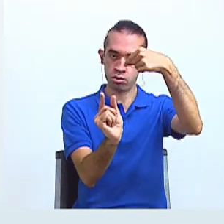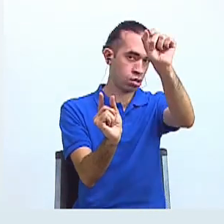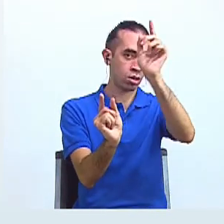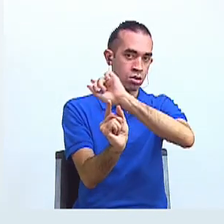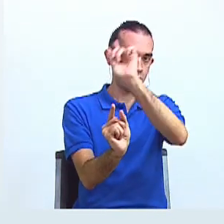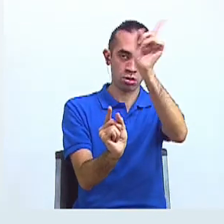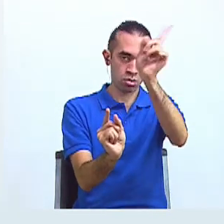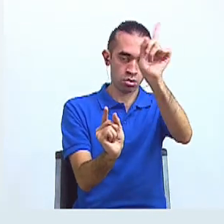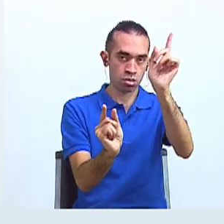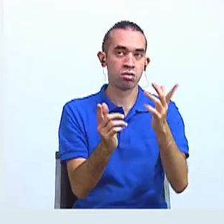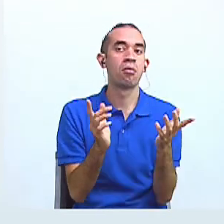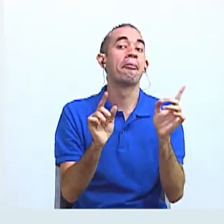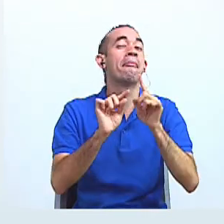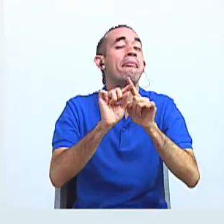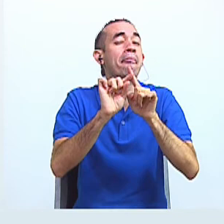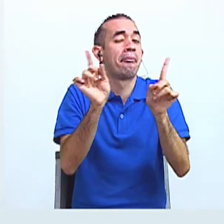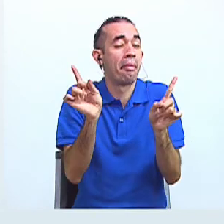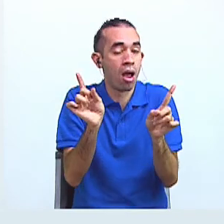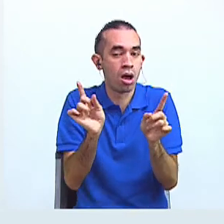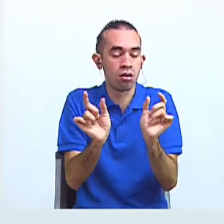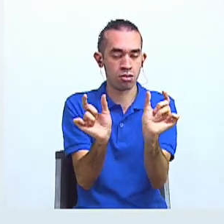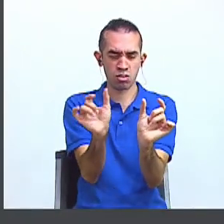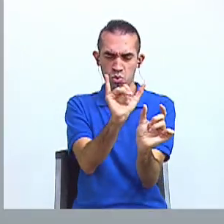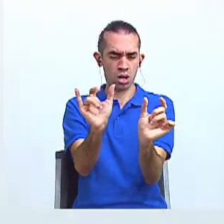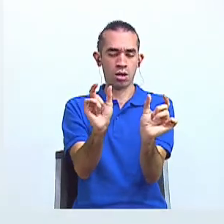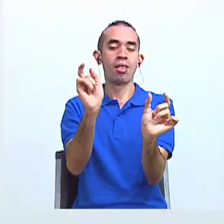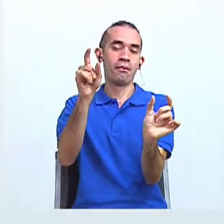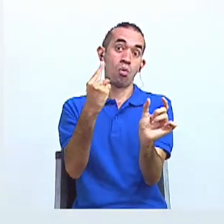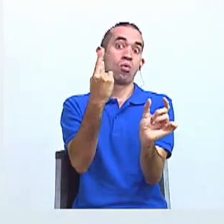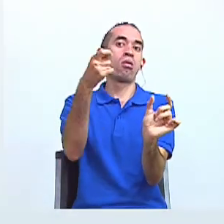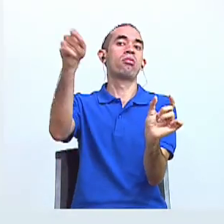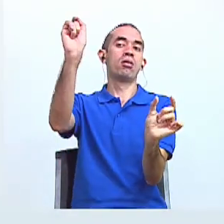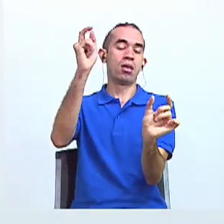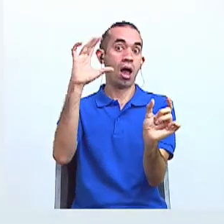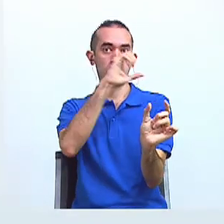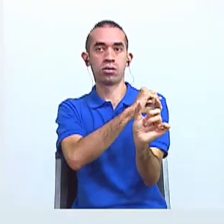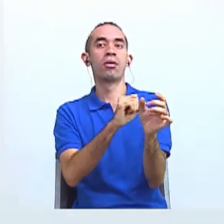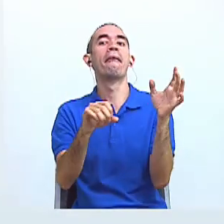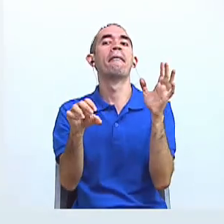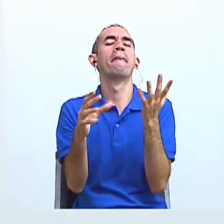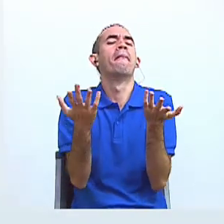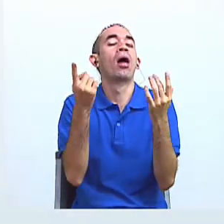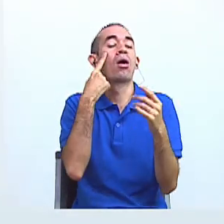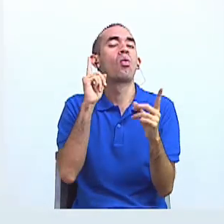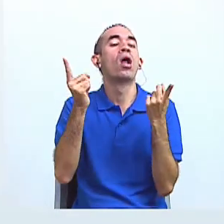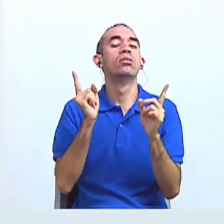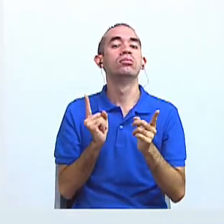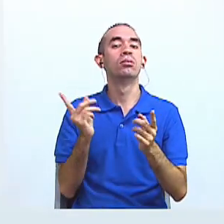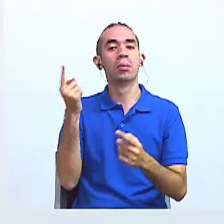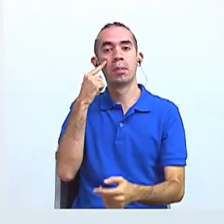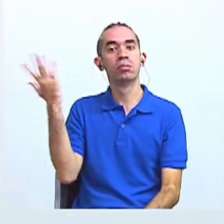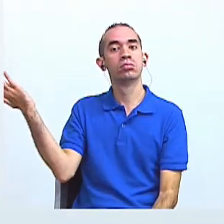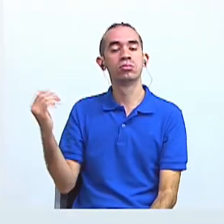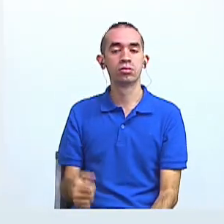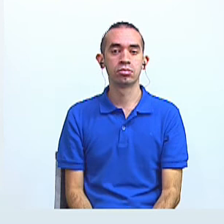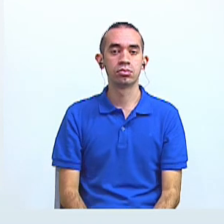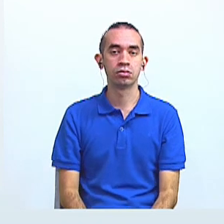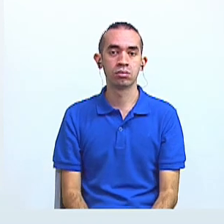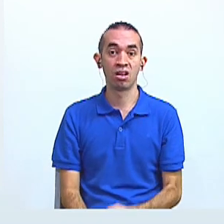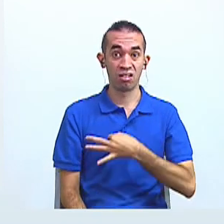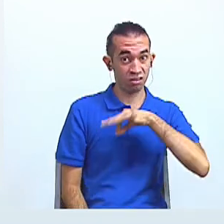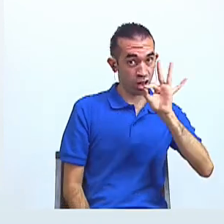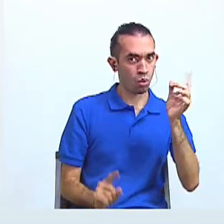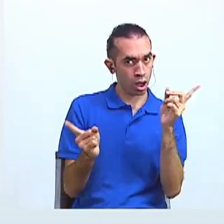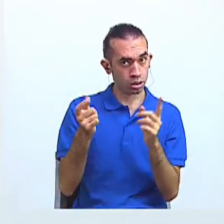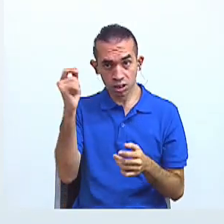gráficamente, salvo en los casos de tilde diacrítica? ¿Cómo se escribe? Fe,